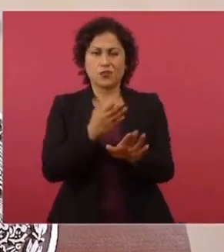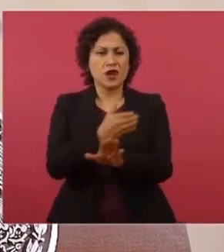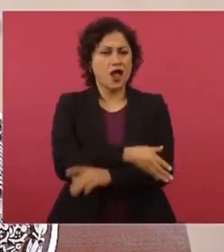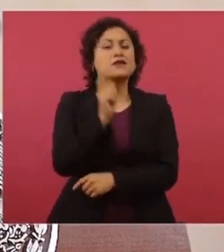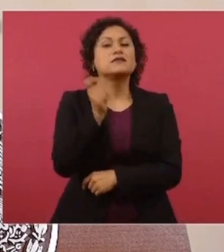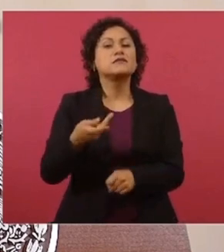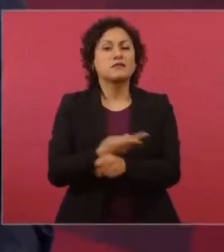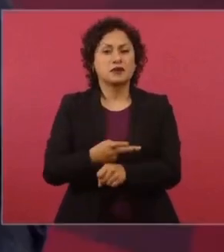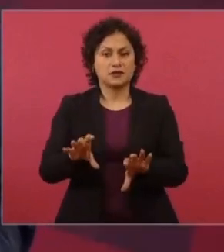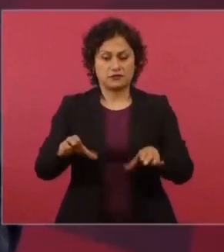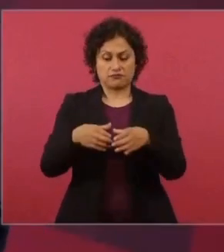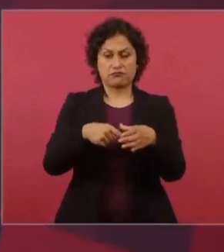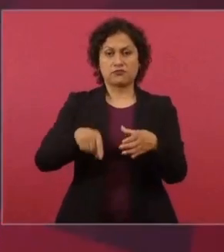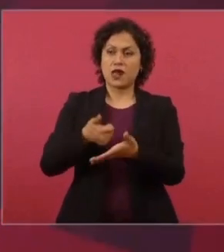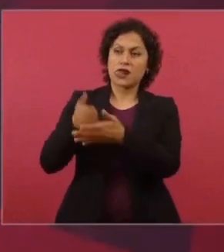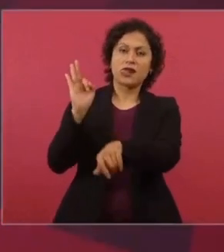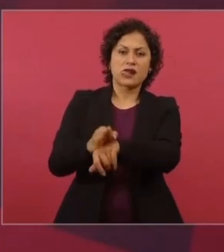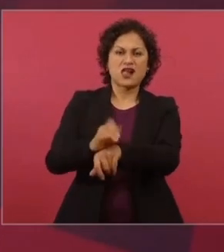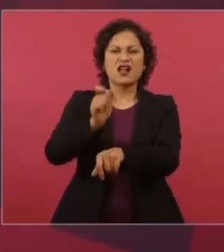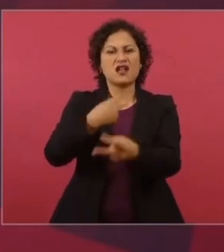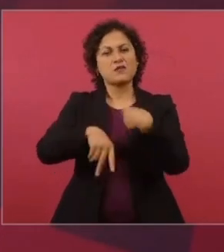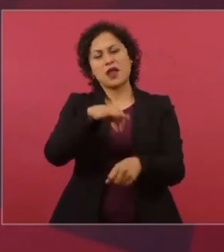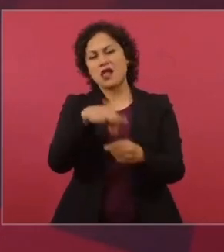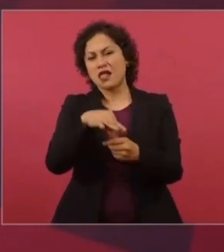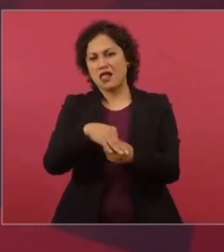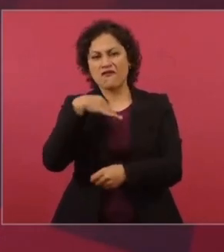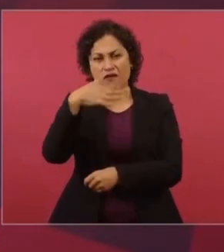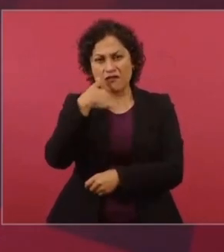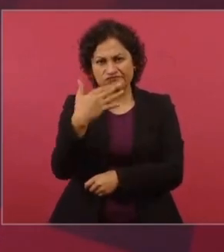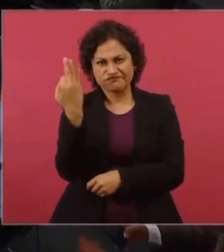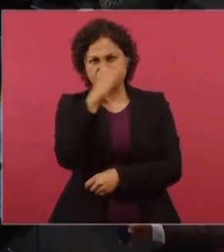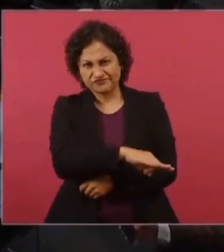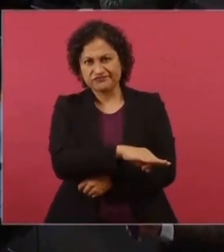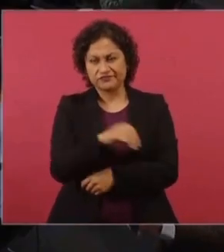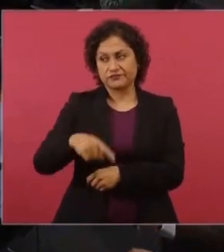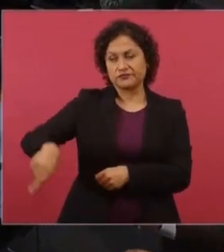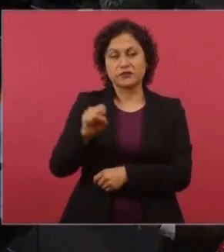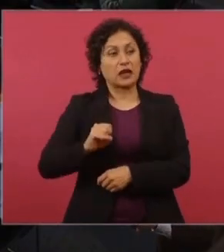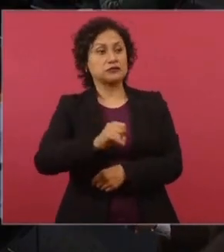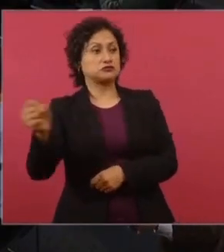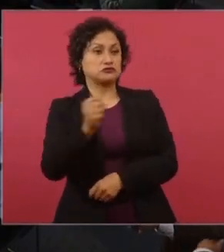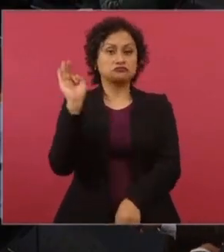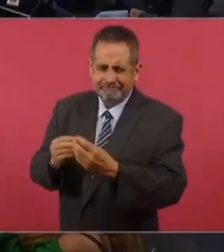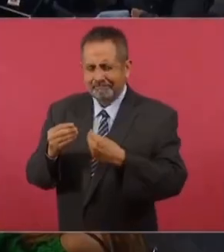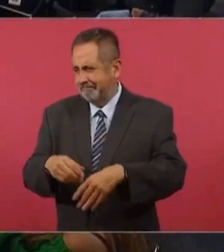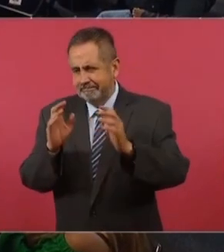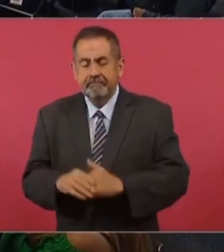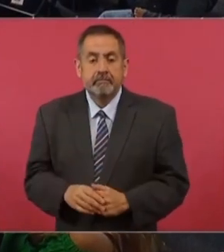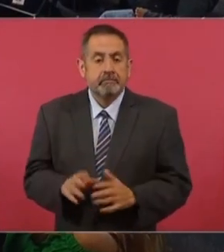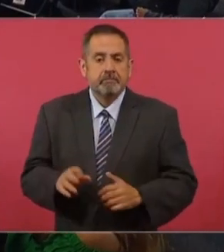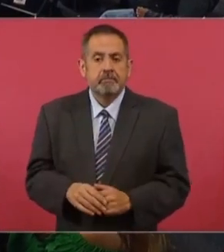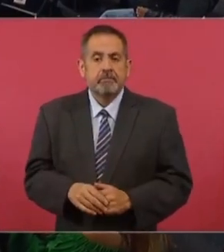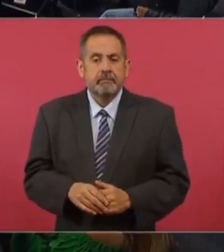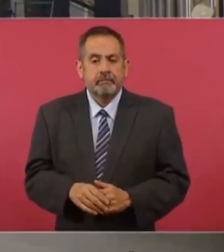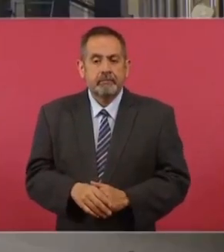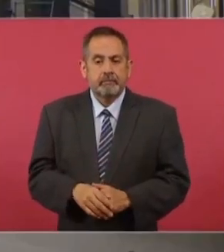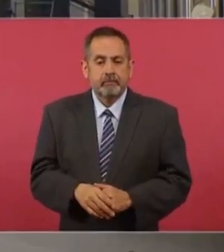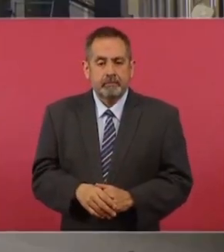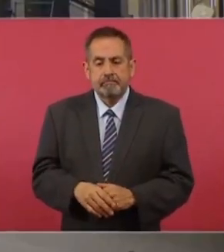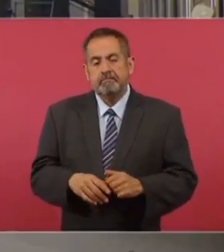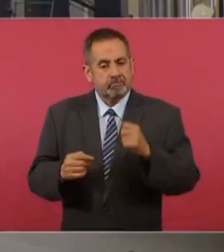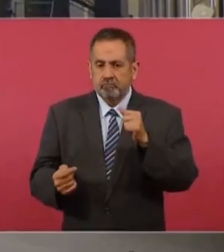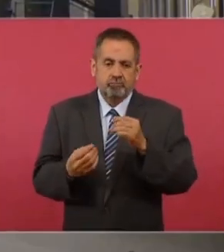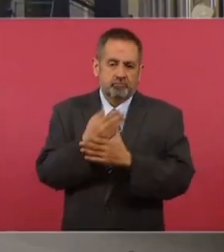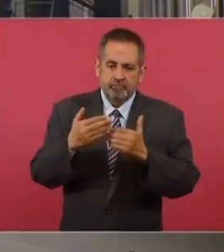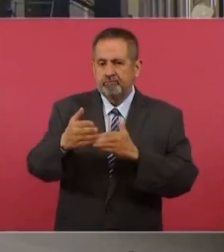cabo fraudes electorales, legalizaban, legitimaban fraudes electorales. Pero bueno, vamos a iniciar